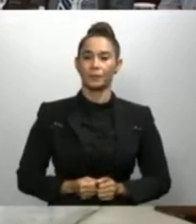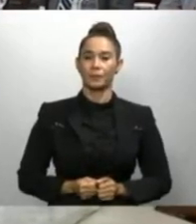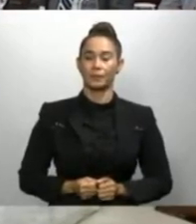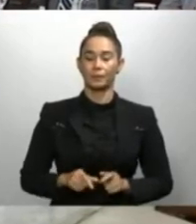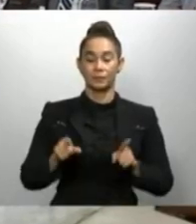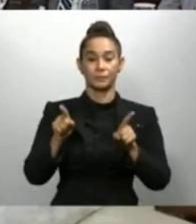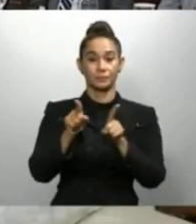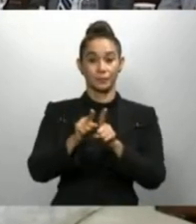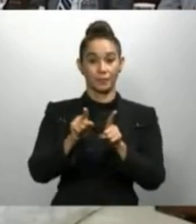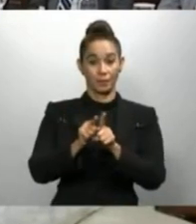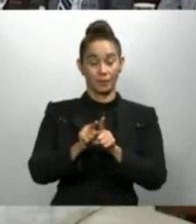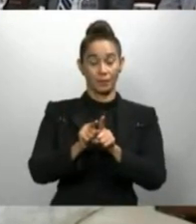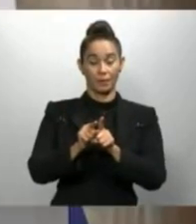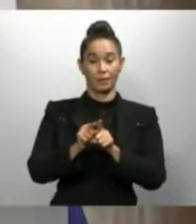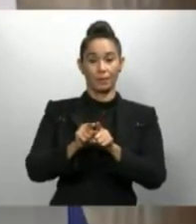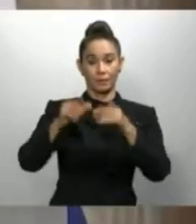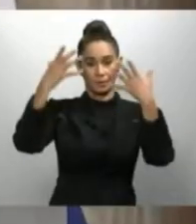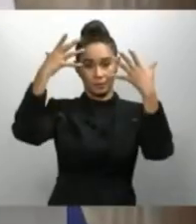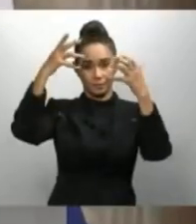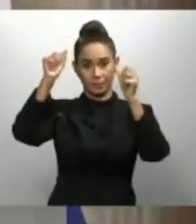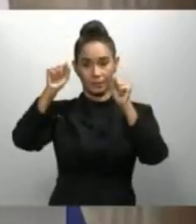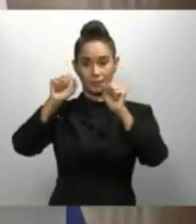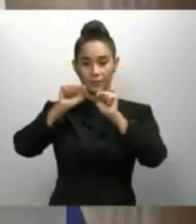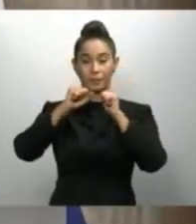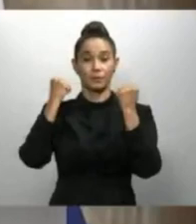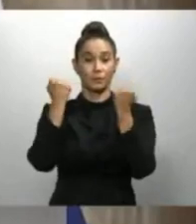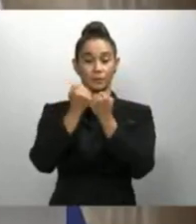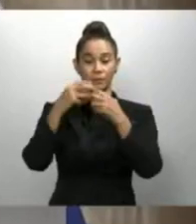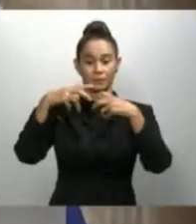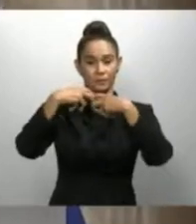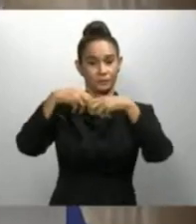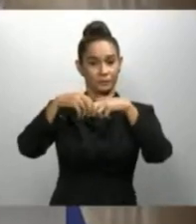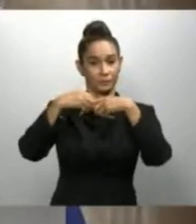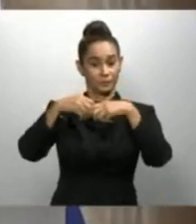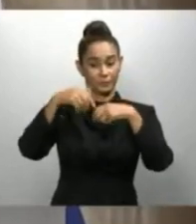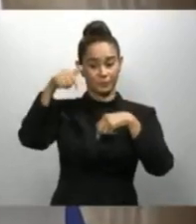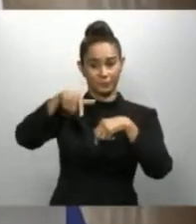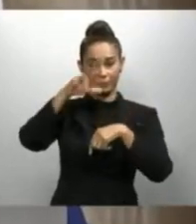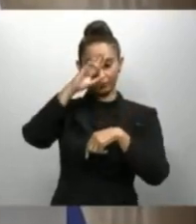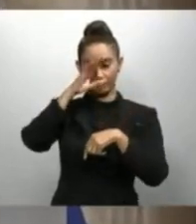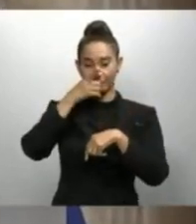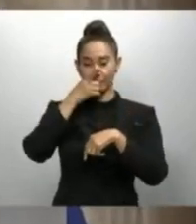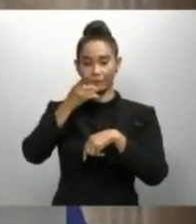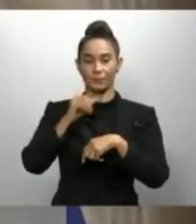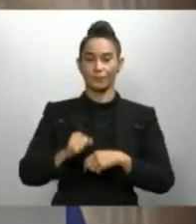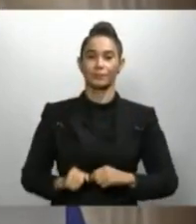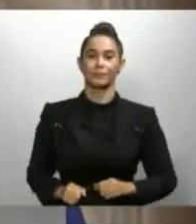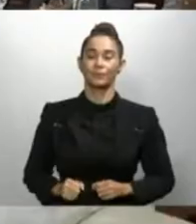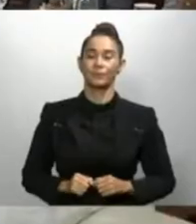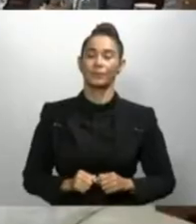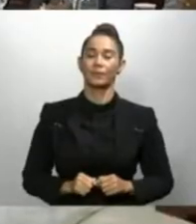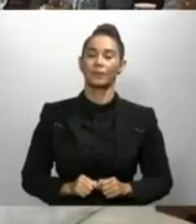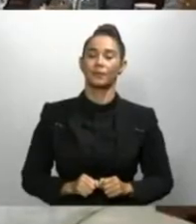Señor Celso Juan Marrancini, presidente de la Asociación de Industrias de la República Dominicana.